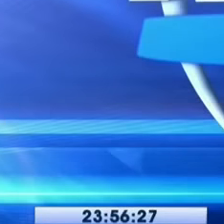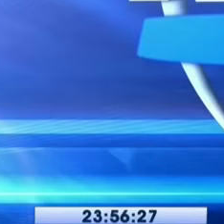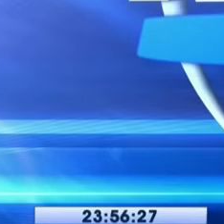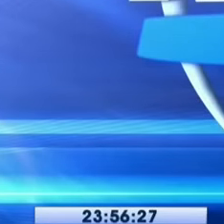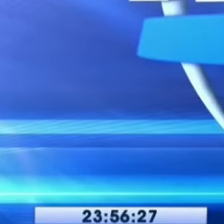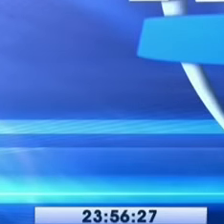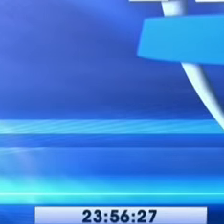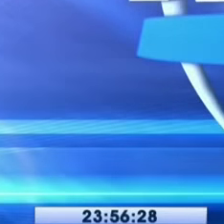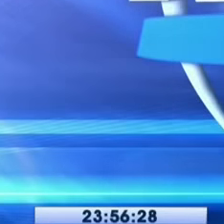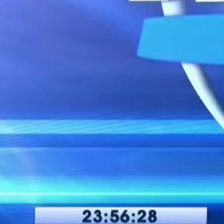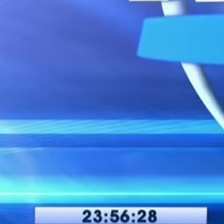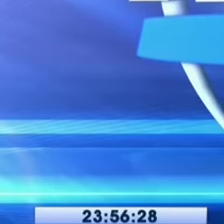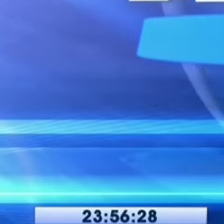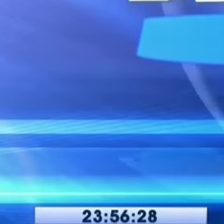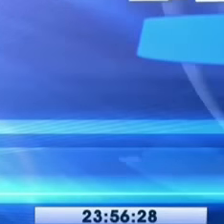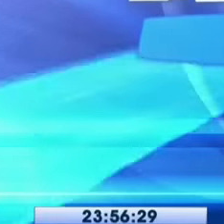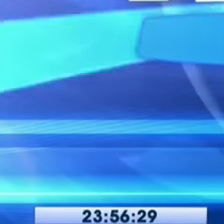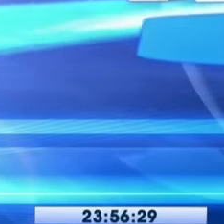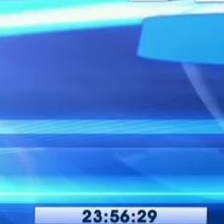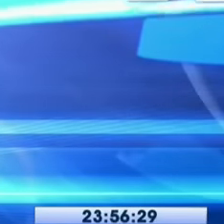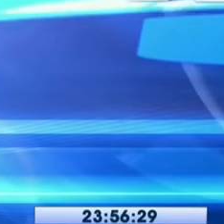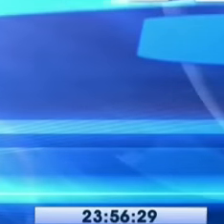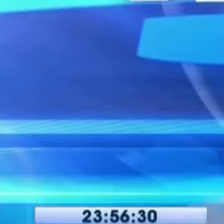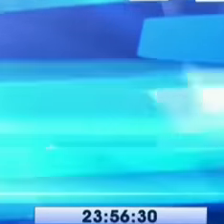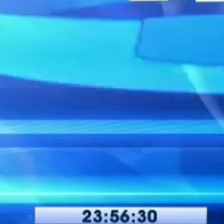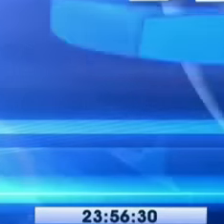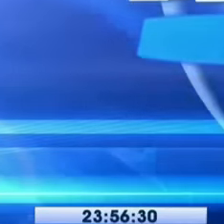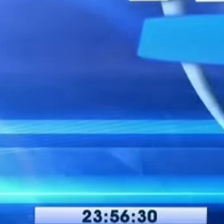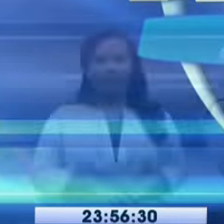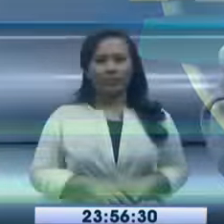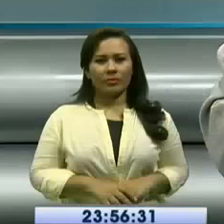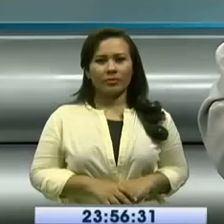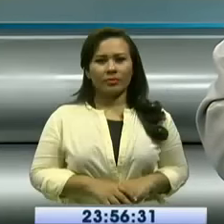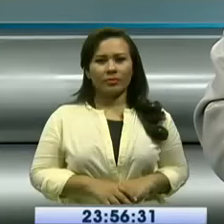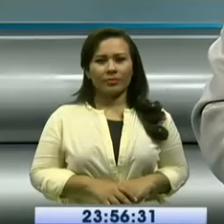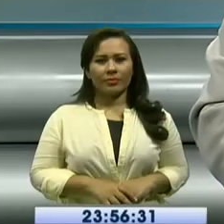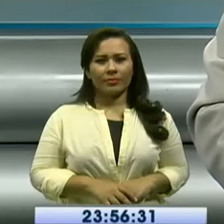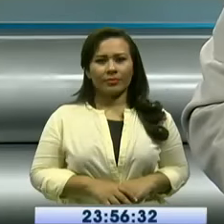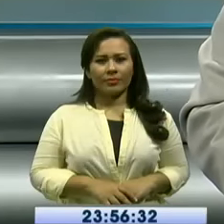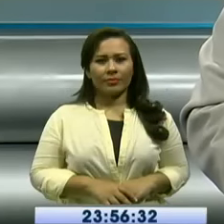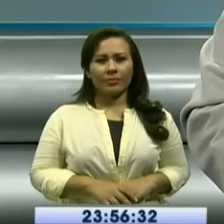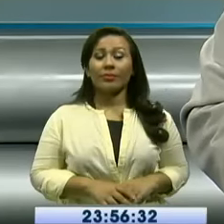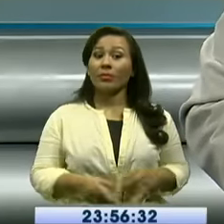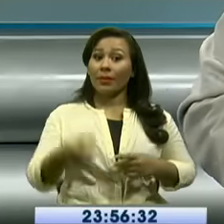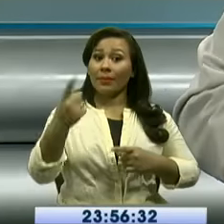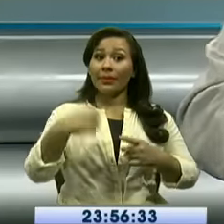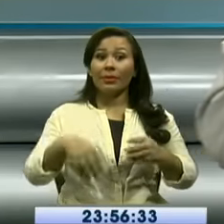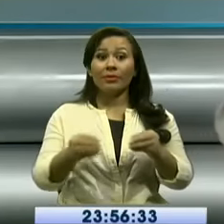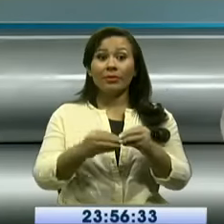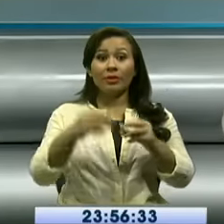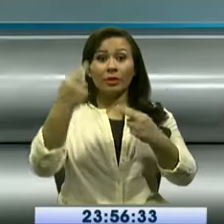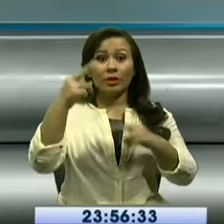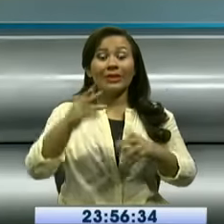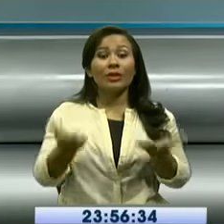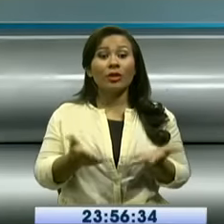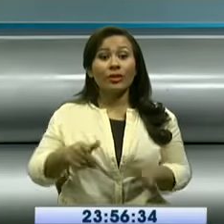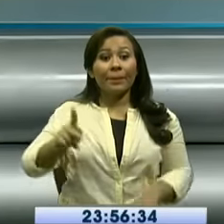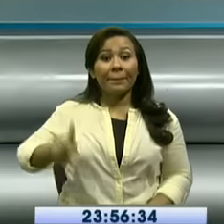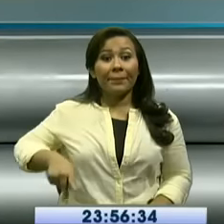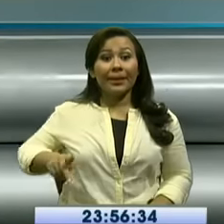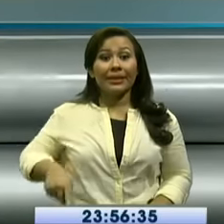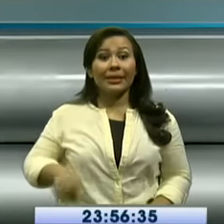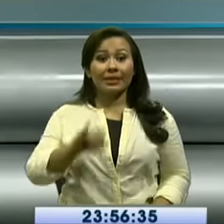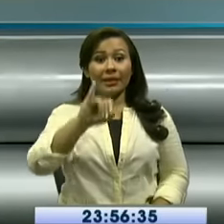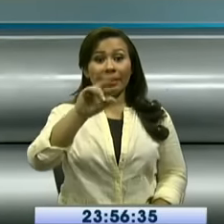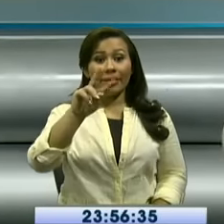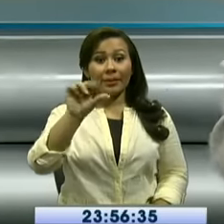La noticia siempre en la comunidad, en la mañana. De regreso y volvemos a Pedernales. Iván Casamen está